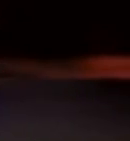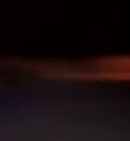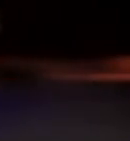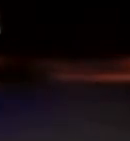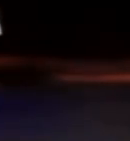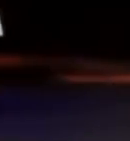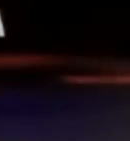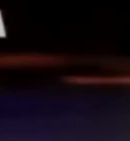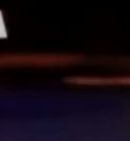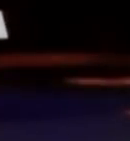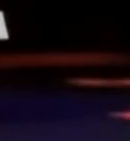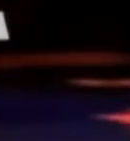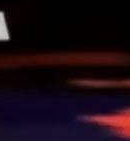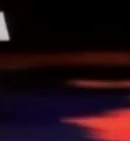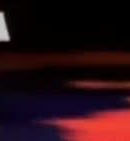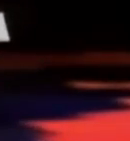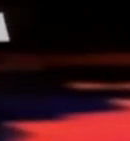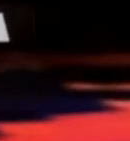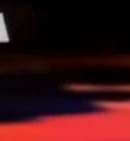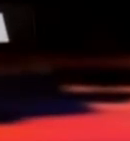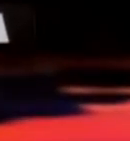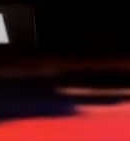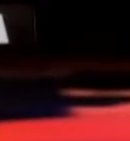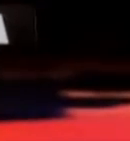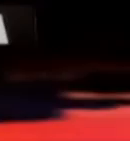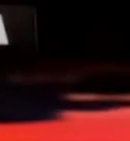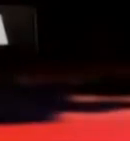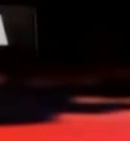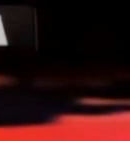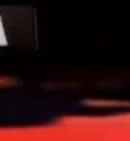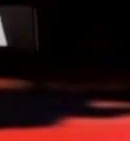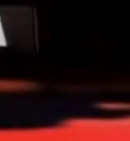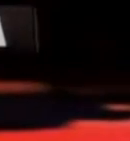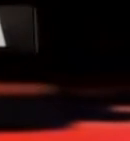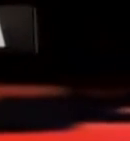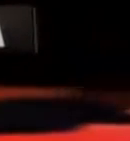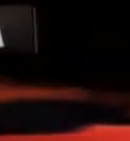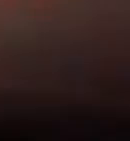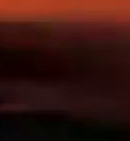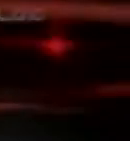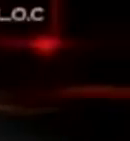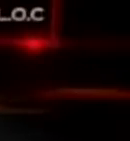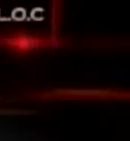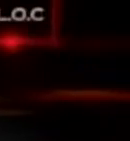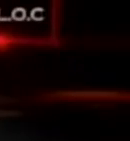Telerama Noticias presenta su segmento Entrevista.